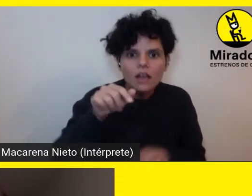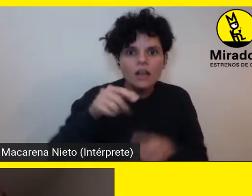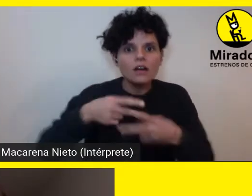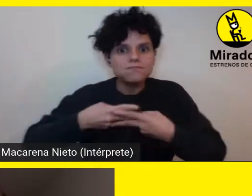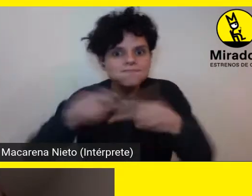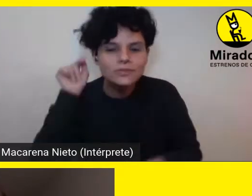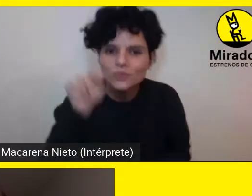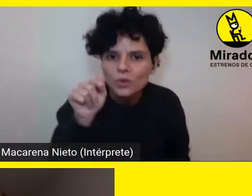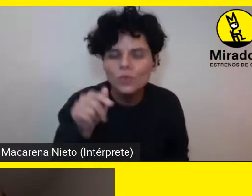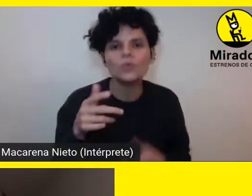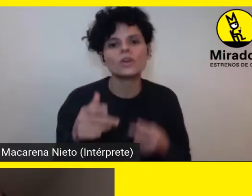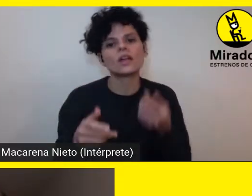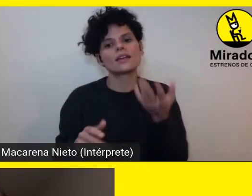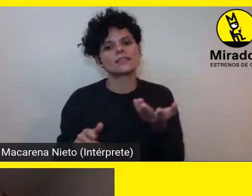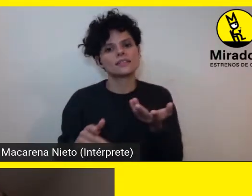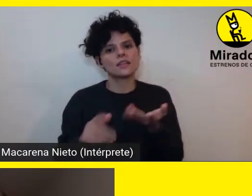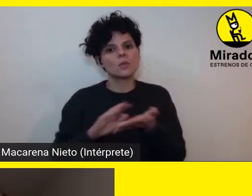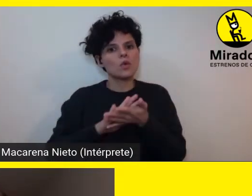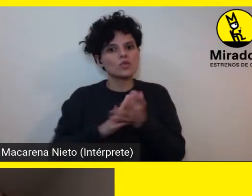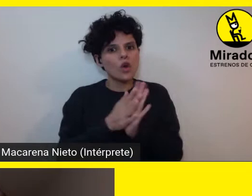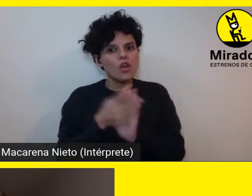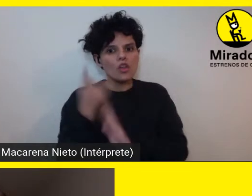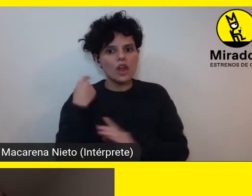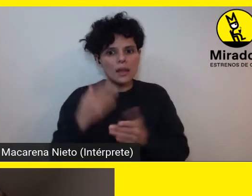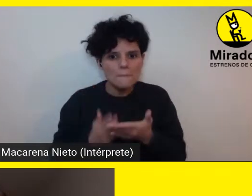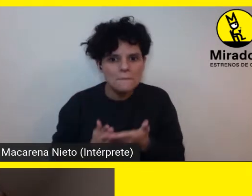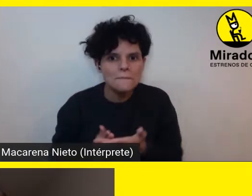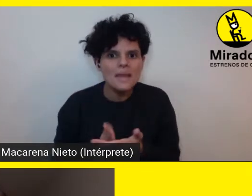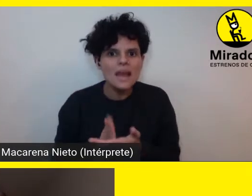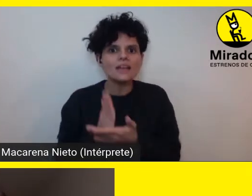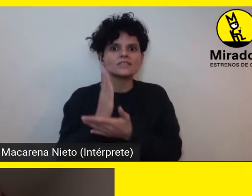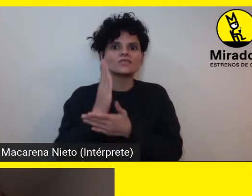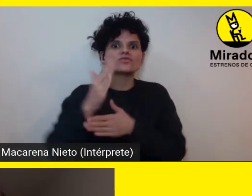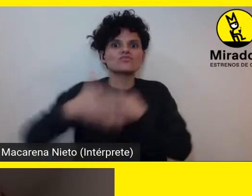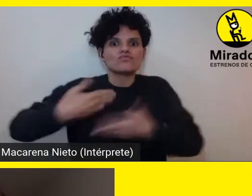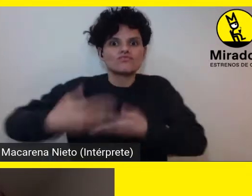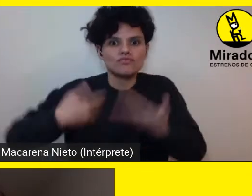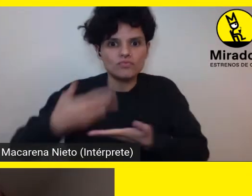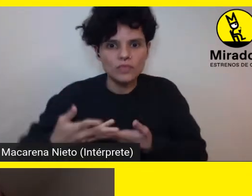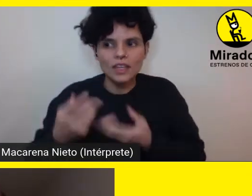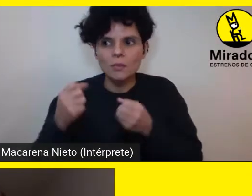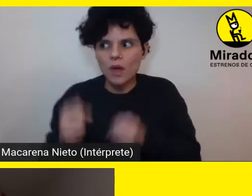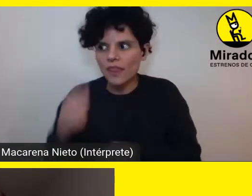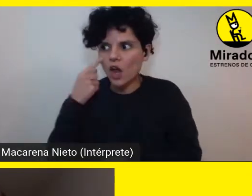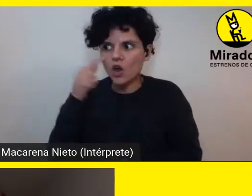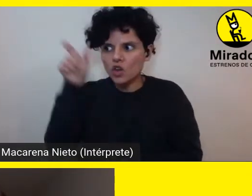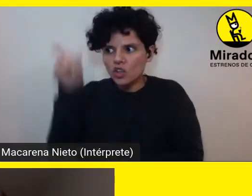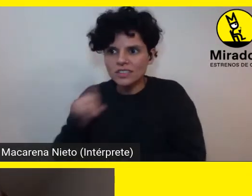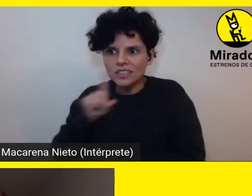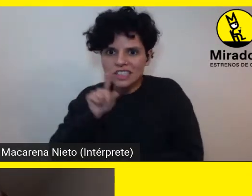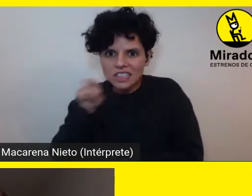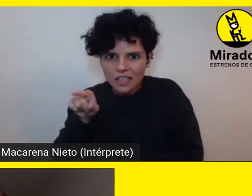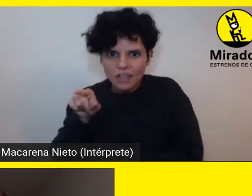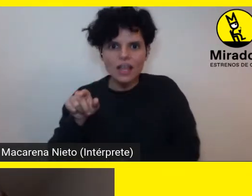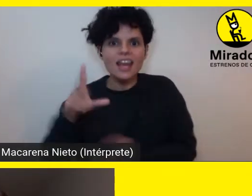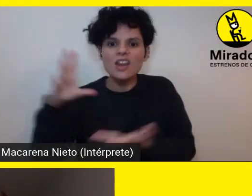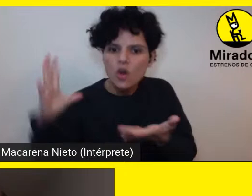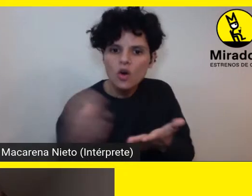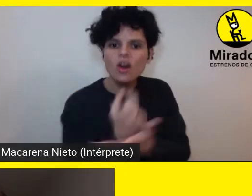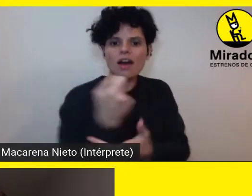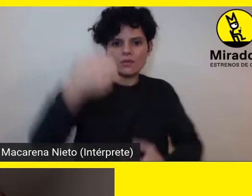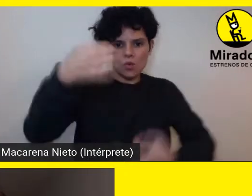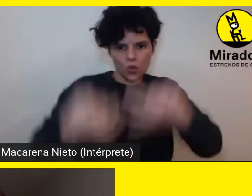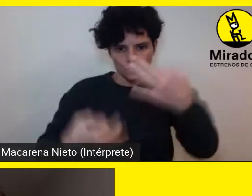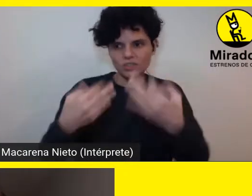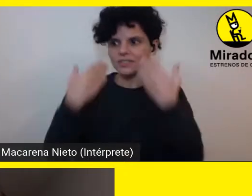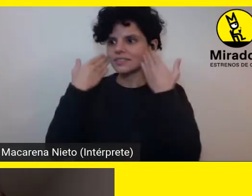de acciones ¿no? que hicieron posible que el caso Aidé se hiciera conocido y finalmente se hiciera justicia. Así que sabemos